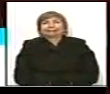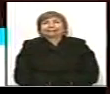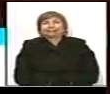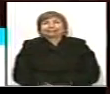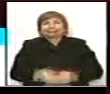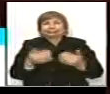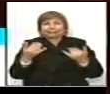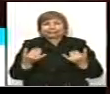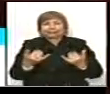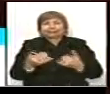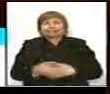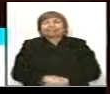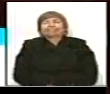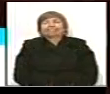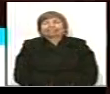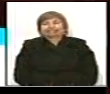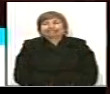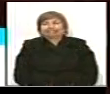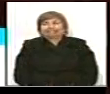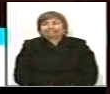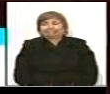hacia hoy.